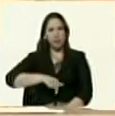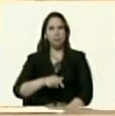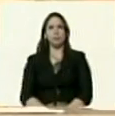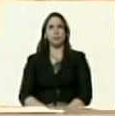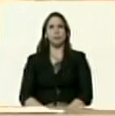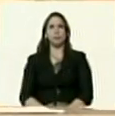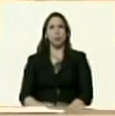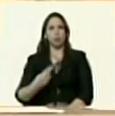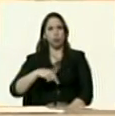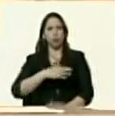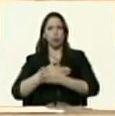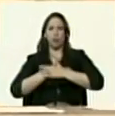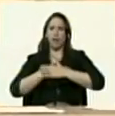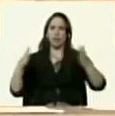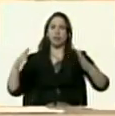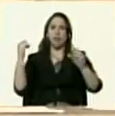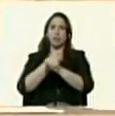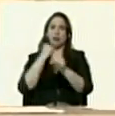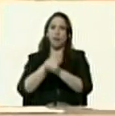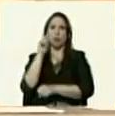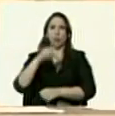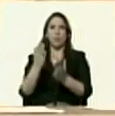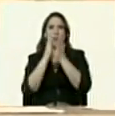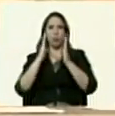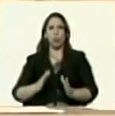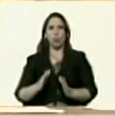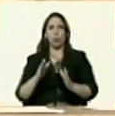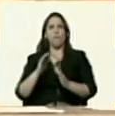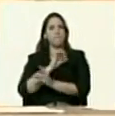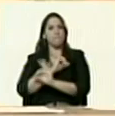aquí les vamos a garantizar trabajo y estudio. Así